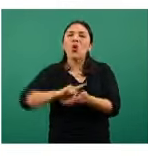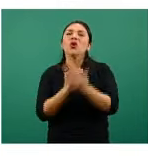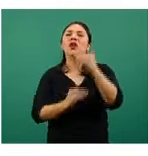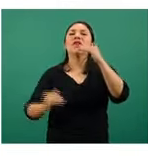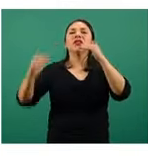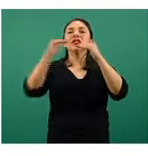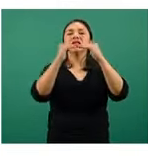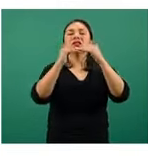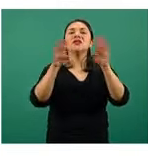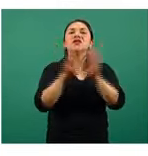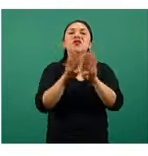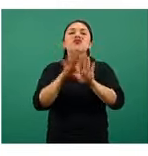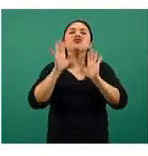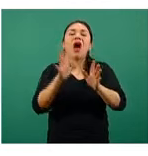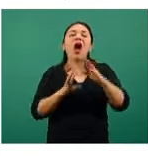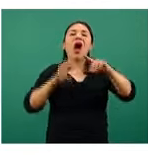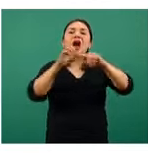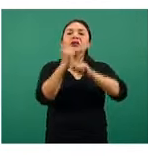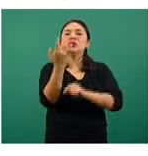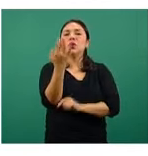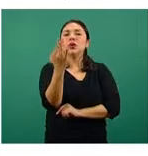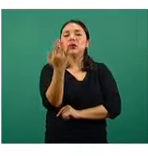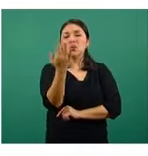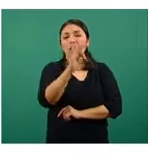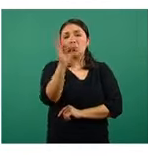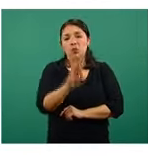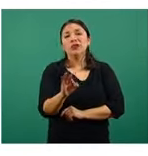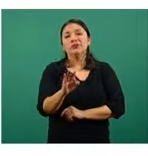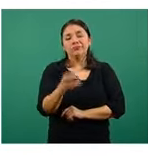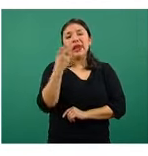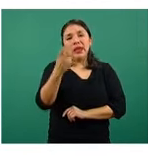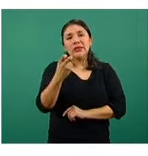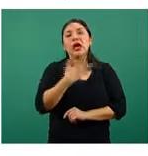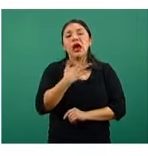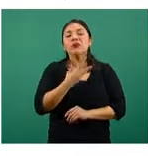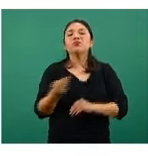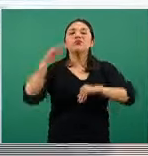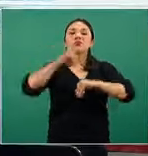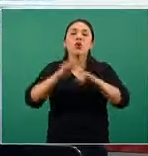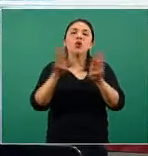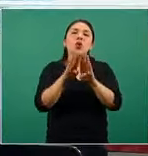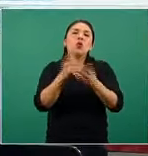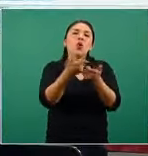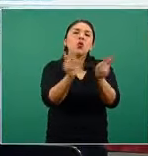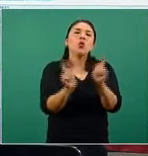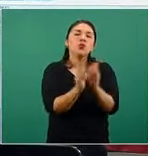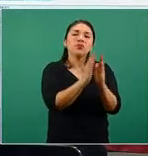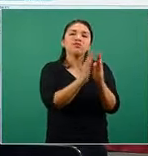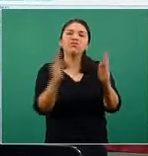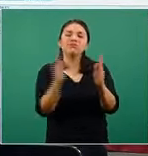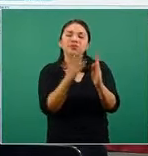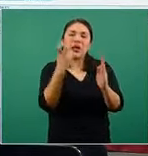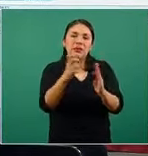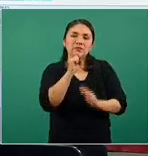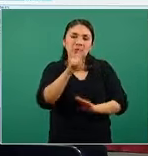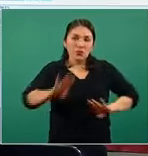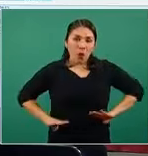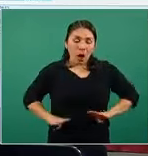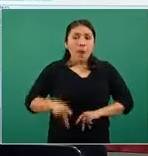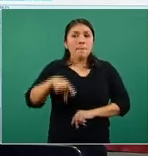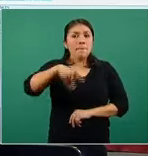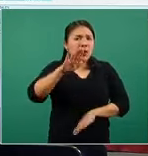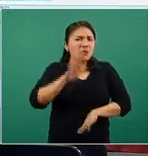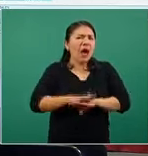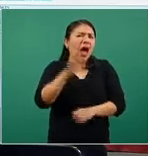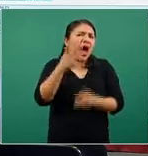a este rango al haber alcanzado este 50%, que obviamente lo localiza en este grupo de entidades. Pero la